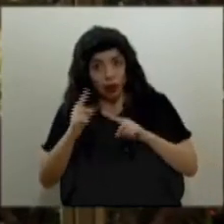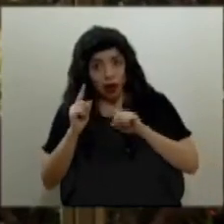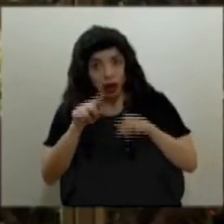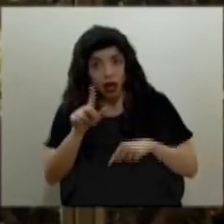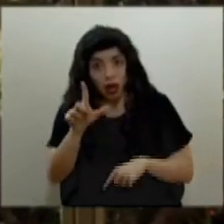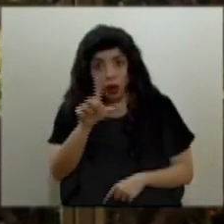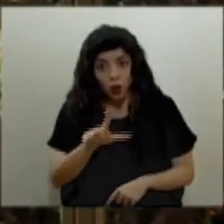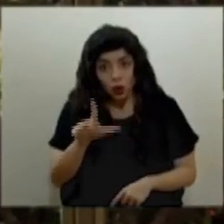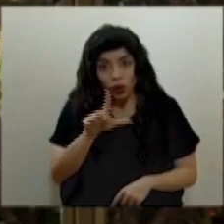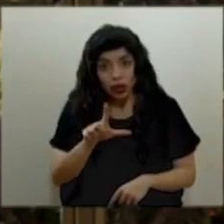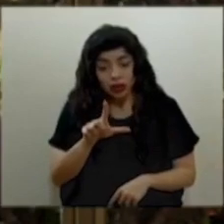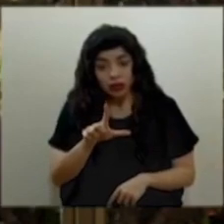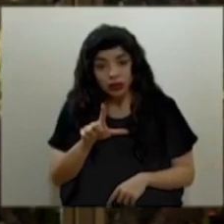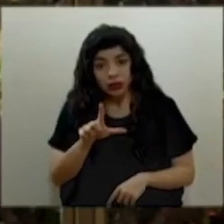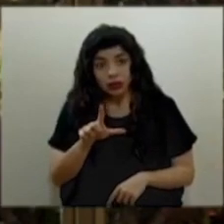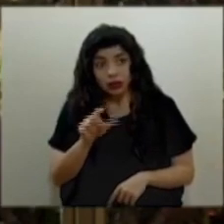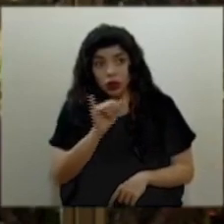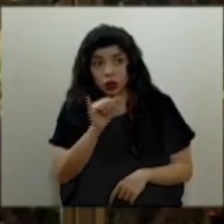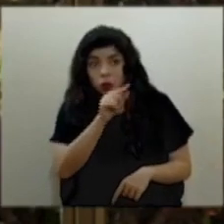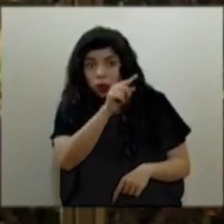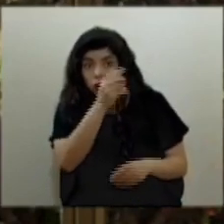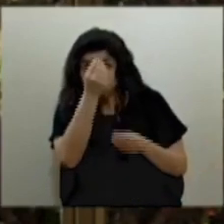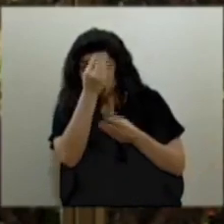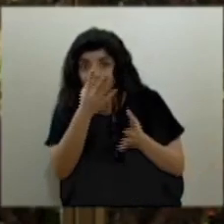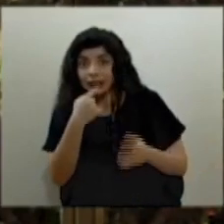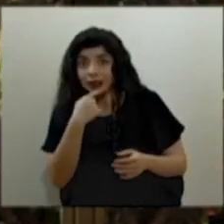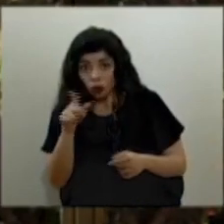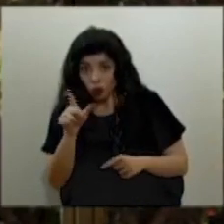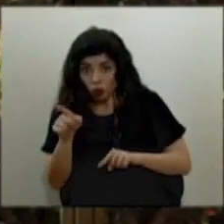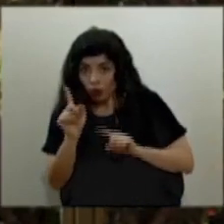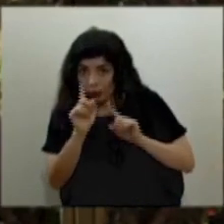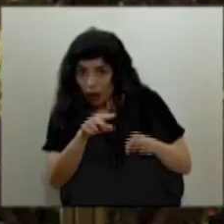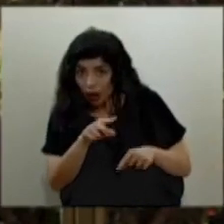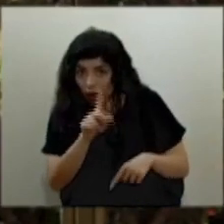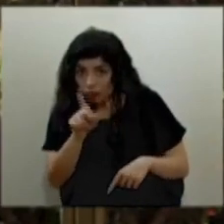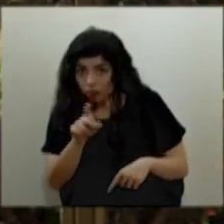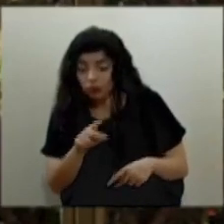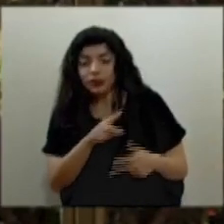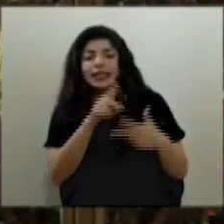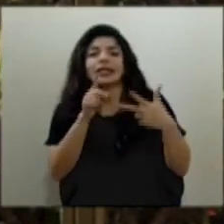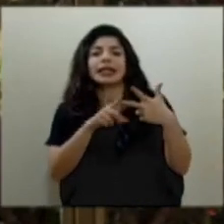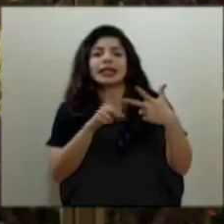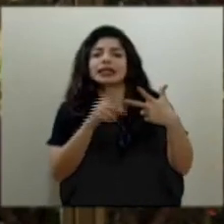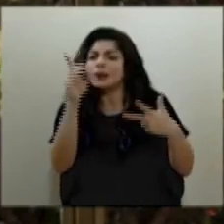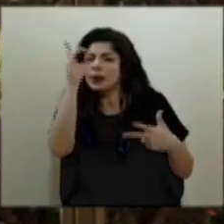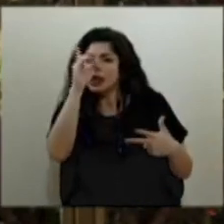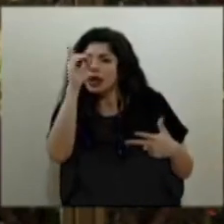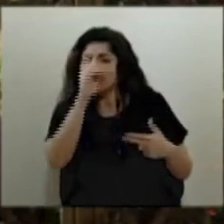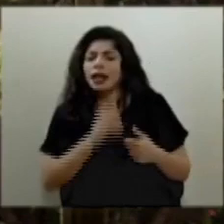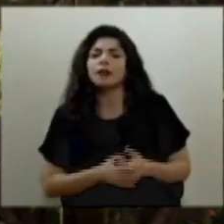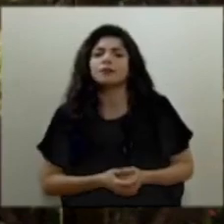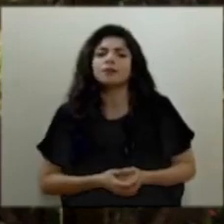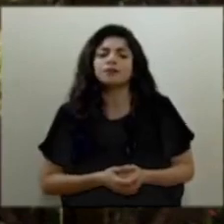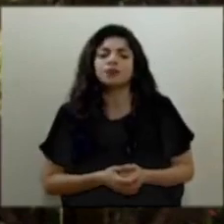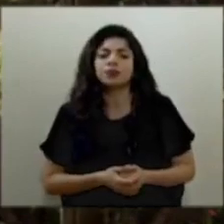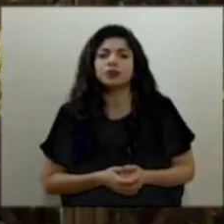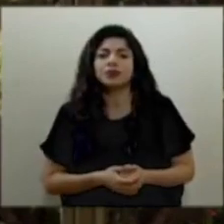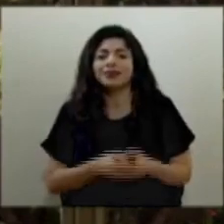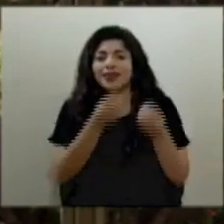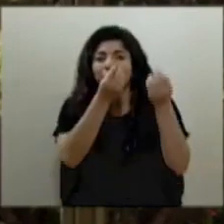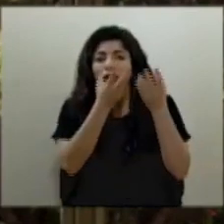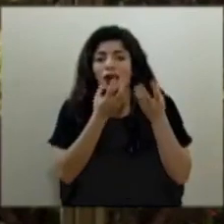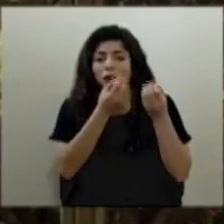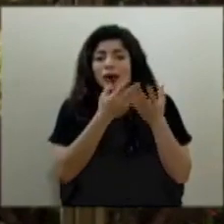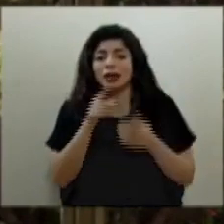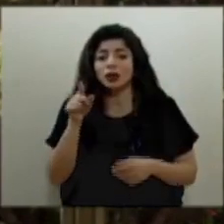lunes, como está siendo anunciado recientemente. Y tercero, don Daniel, de las